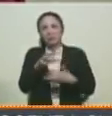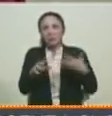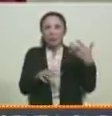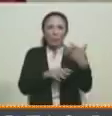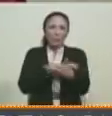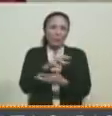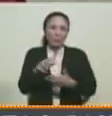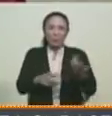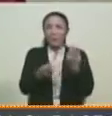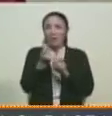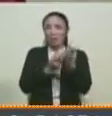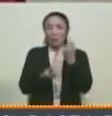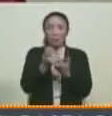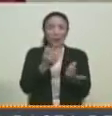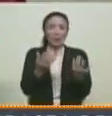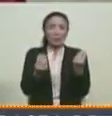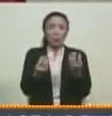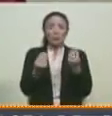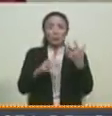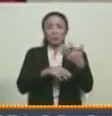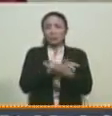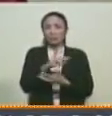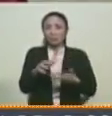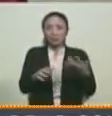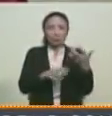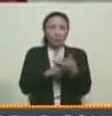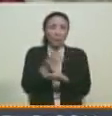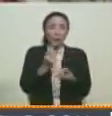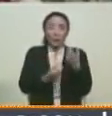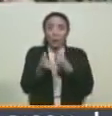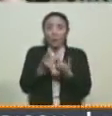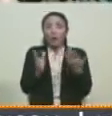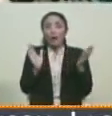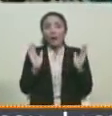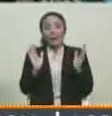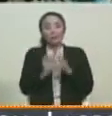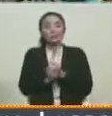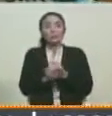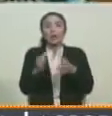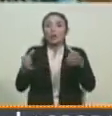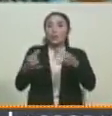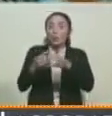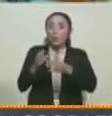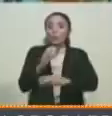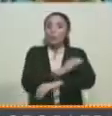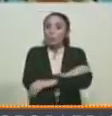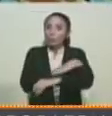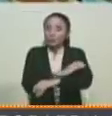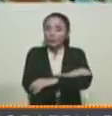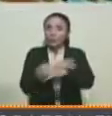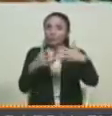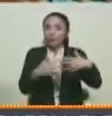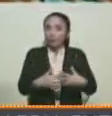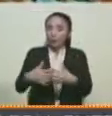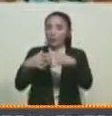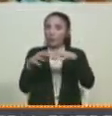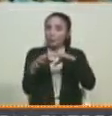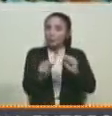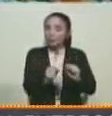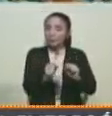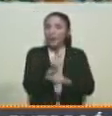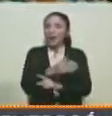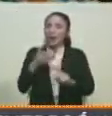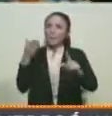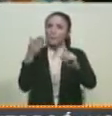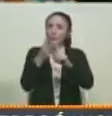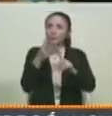campo económico, la oligarquía y buena parte de la burguesía le ha implementado al país, le ha